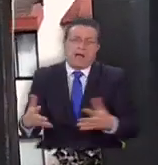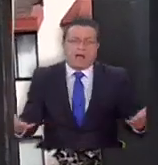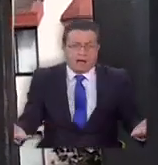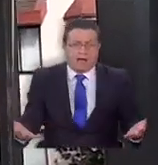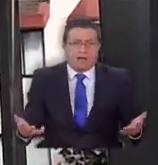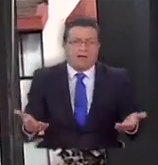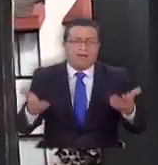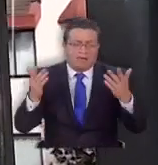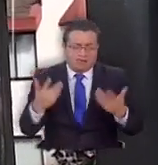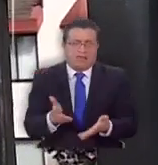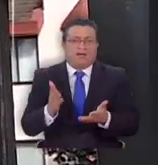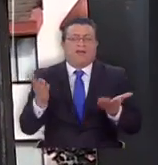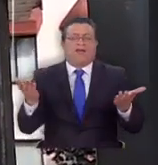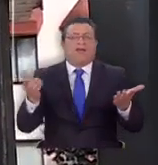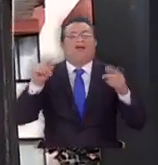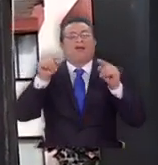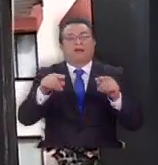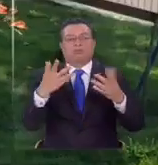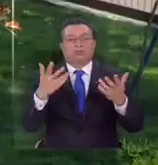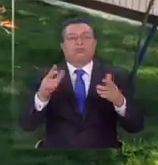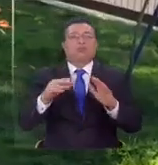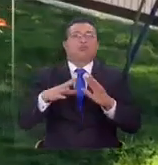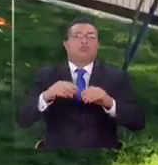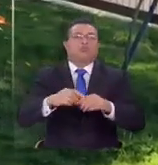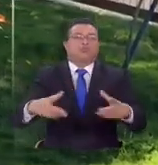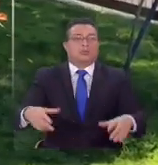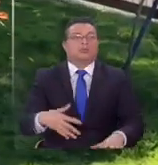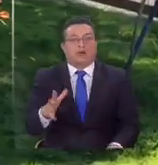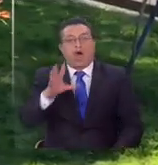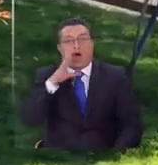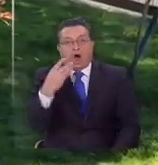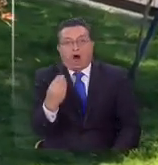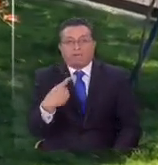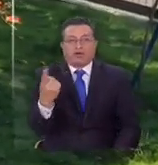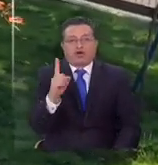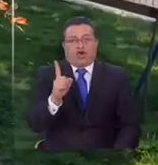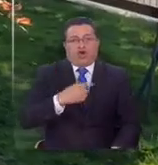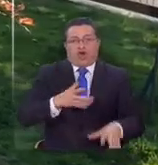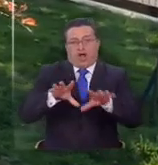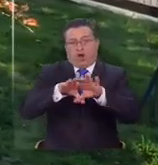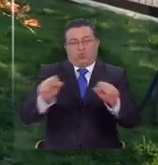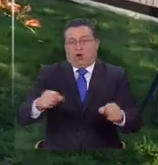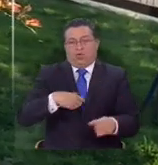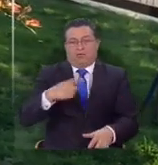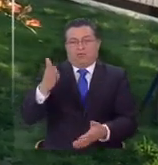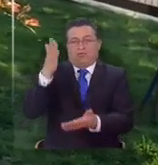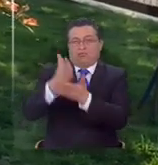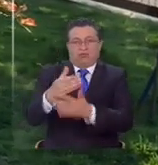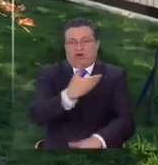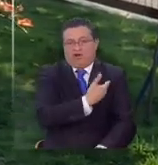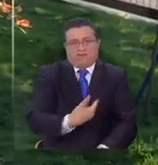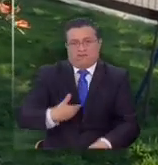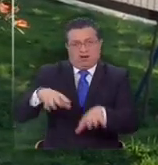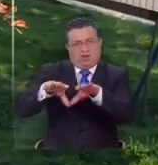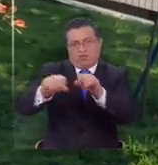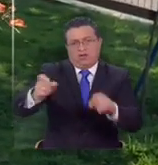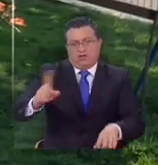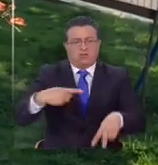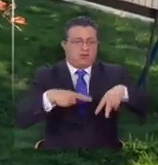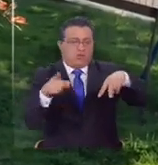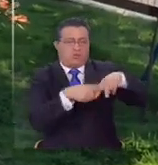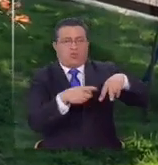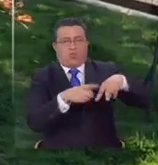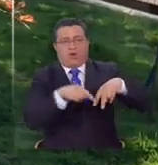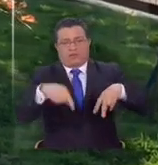bueno, está todavía el tema del riesgo. Por supuesto que estamos en desacuerdo de esta medida que ha tomado el gobierno, dado que Hualpén